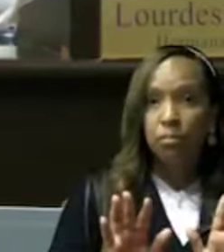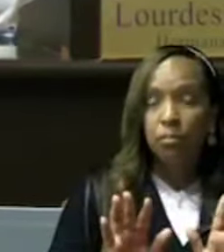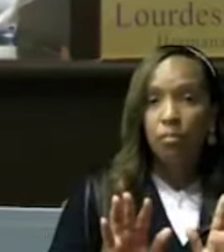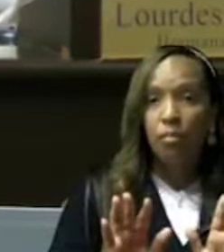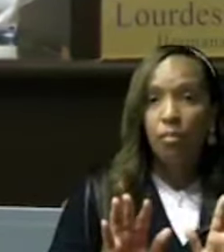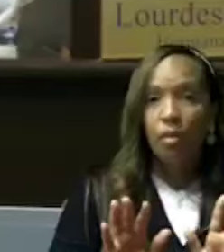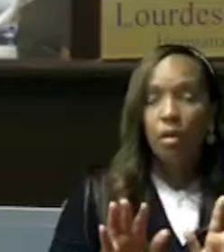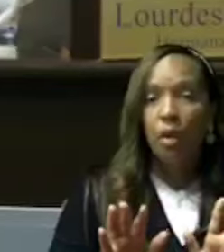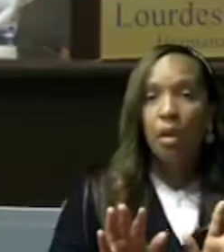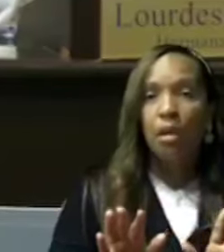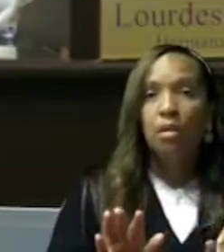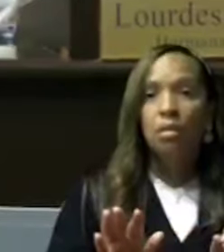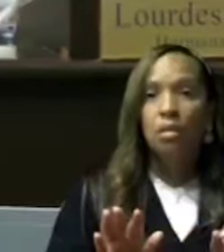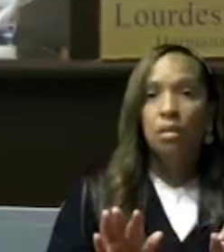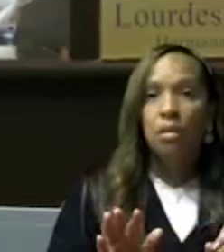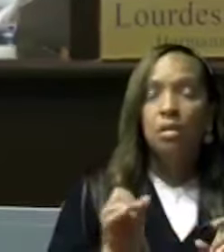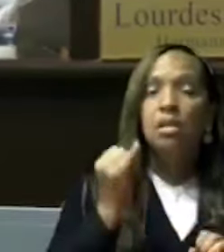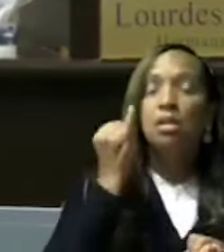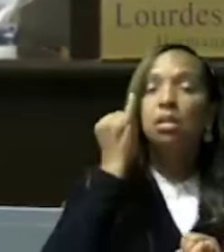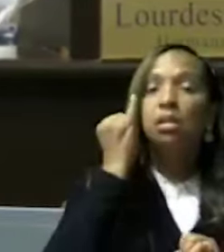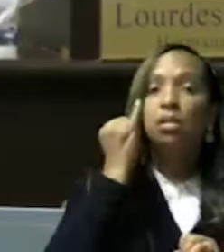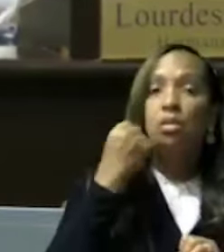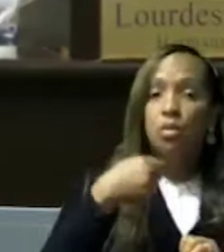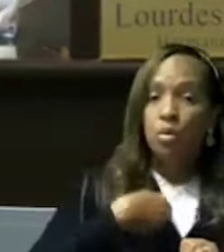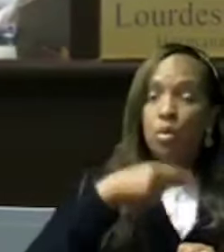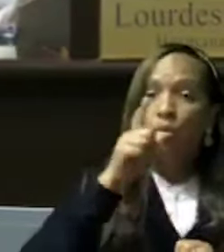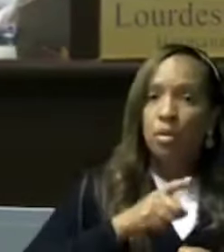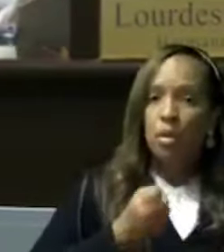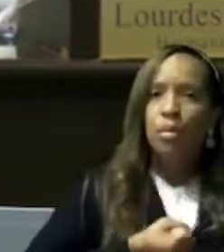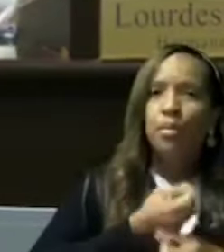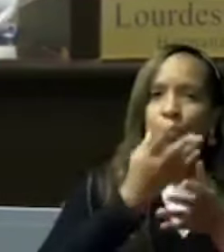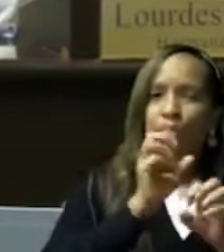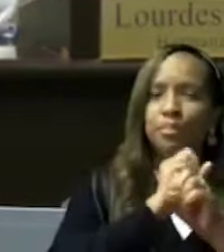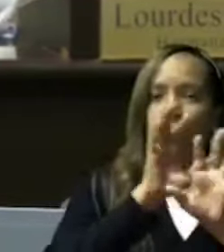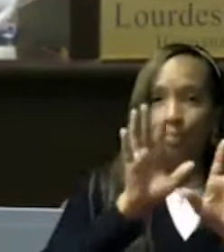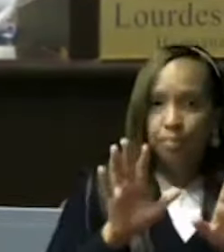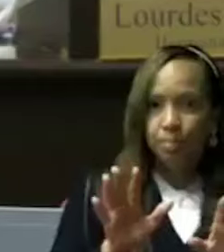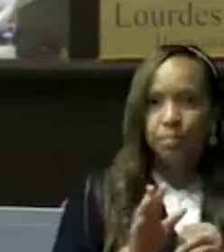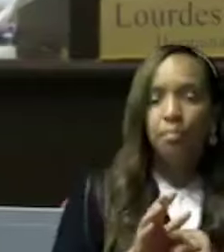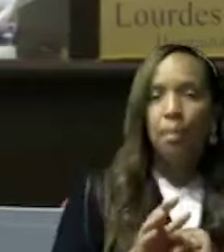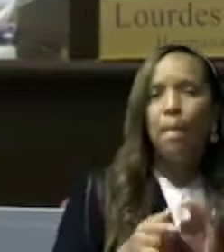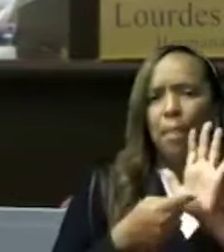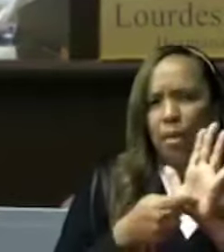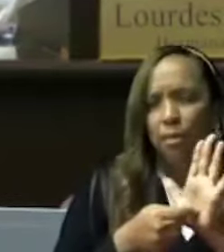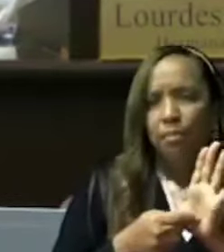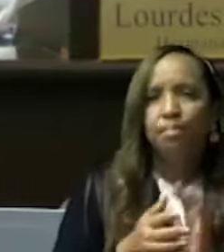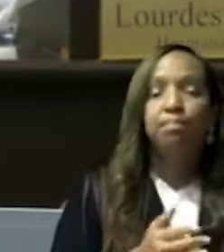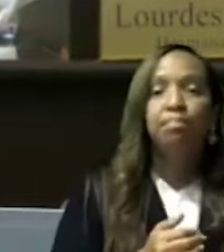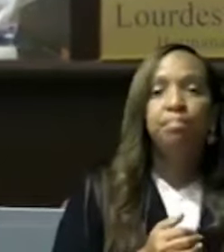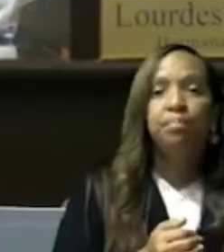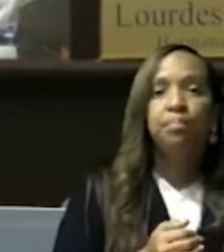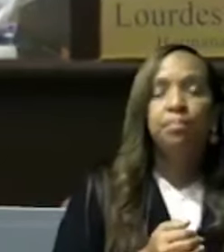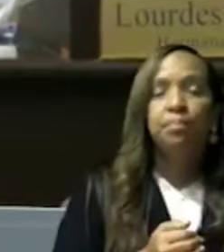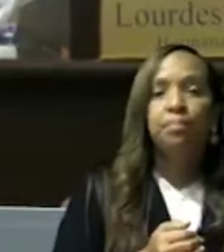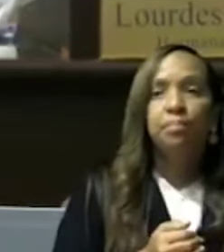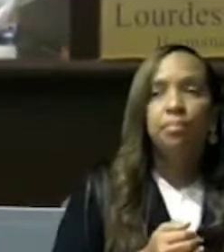contable. Si usted está como persona o institución o empresa en la disponibilidad de poder comprar